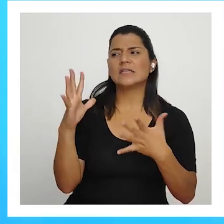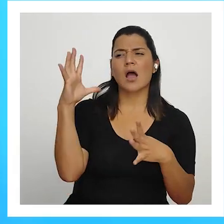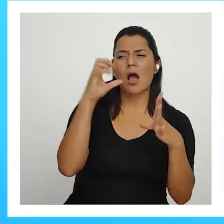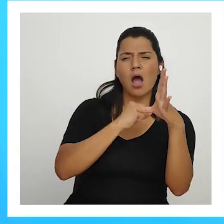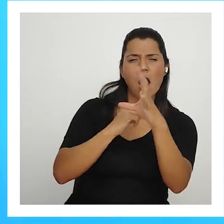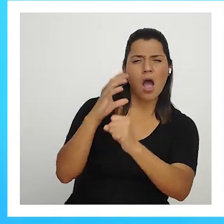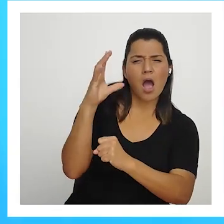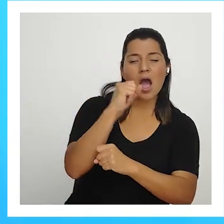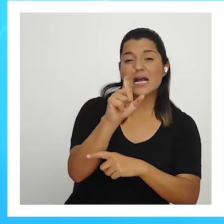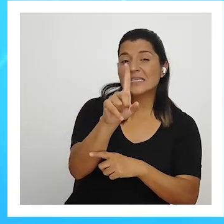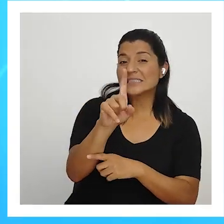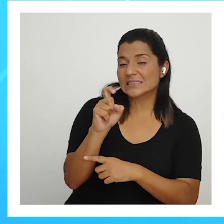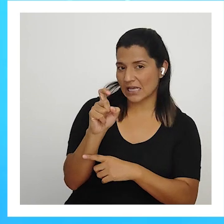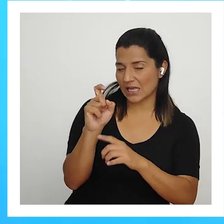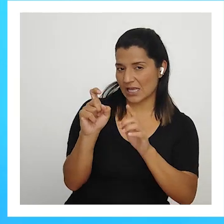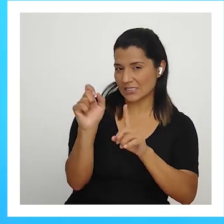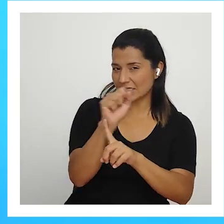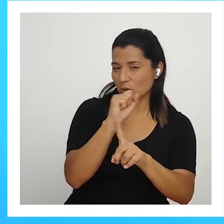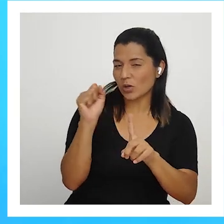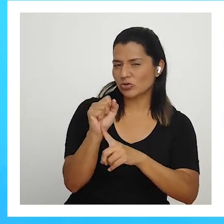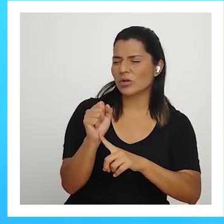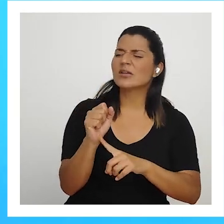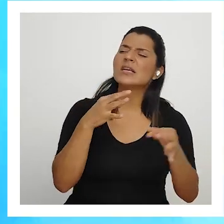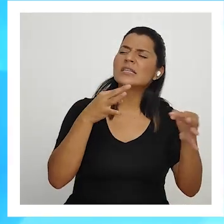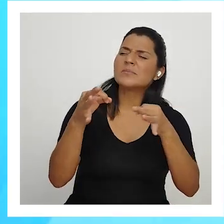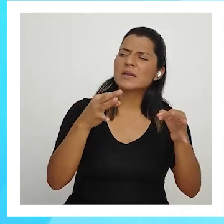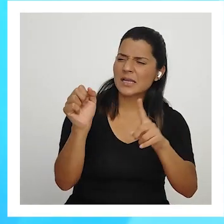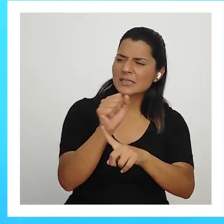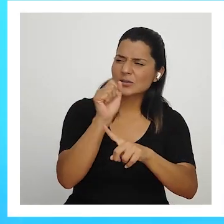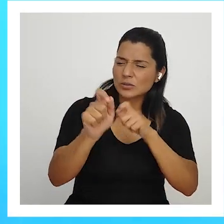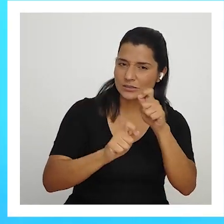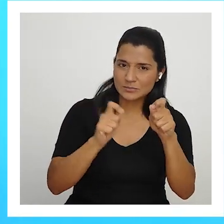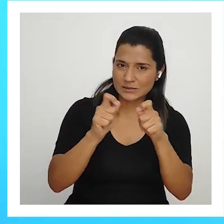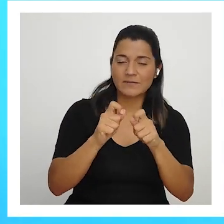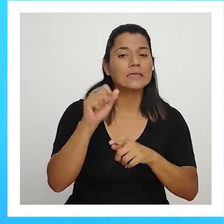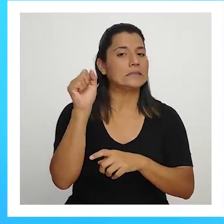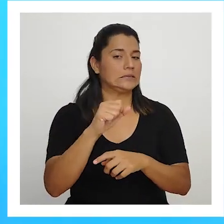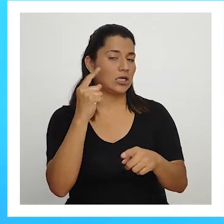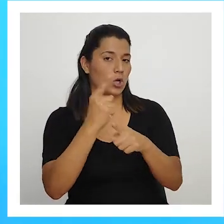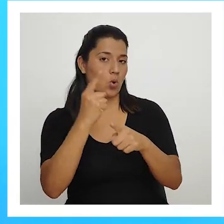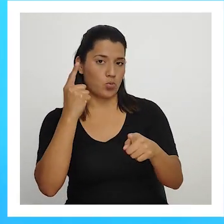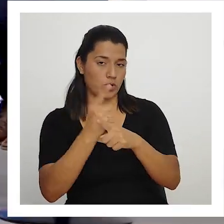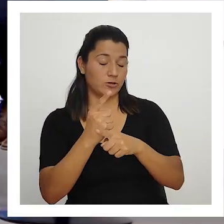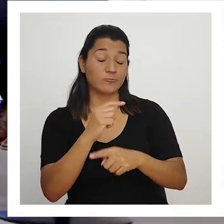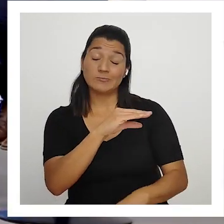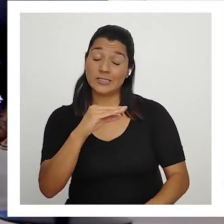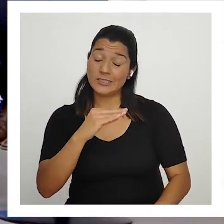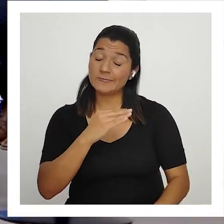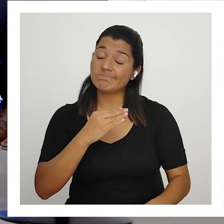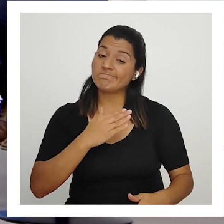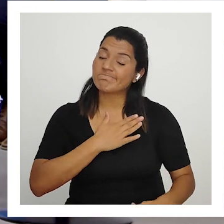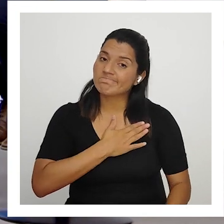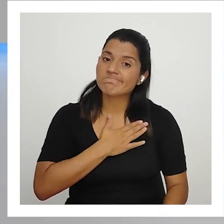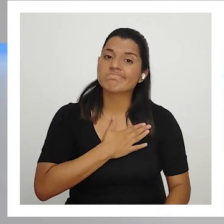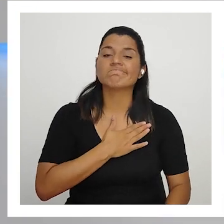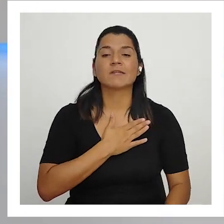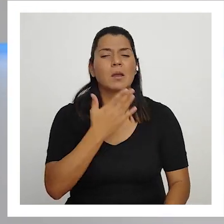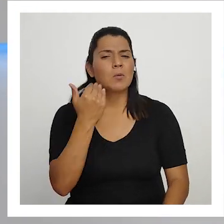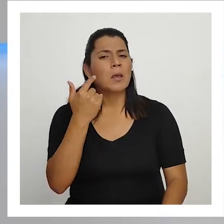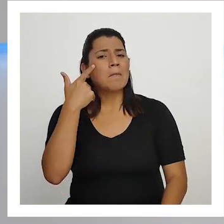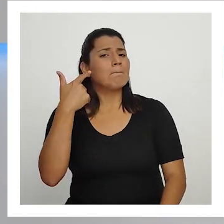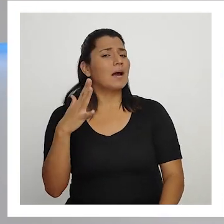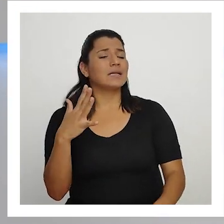tema. Hablemos de qué se trata específicamente, don Esteban. En efecto, Andrés, lamentablemente, y digo lamentablemente porque pareciera ser que el